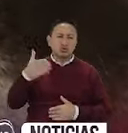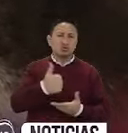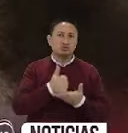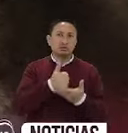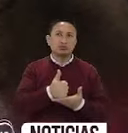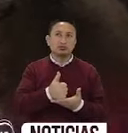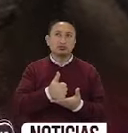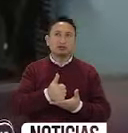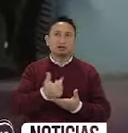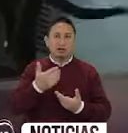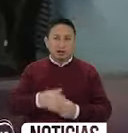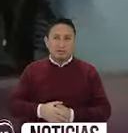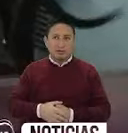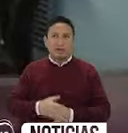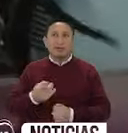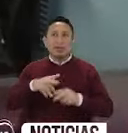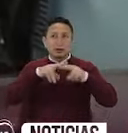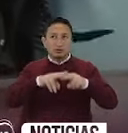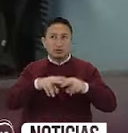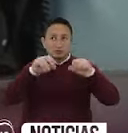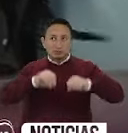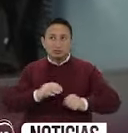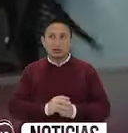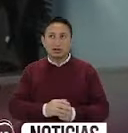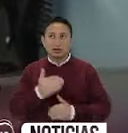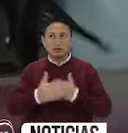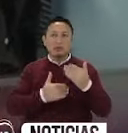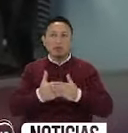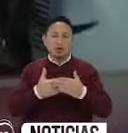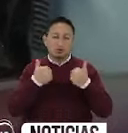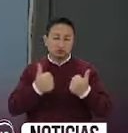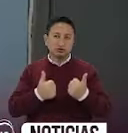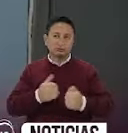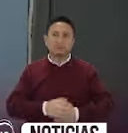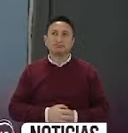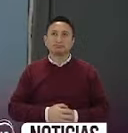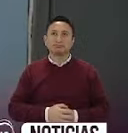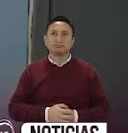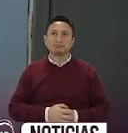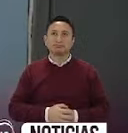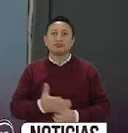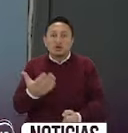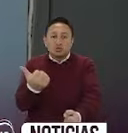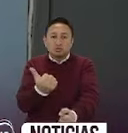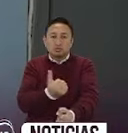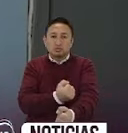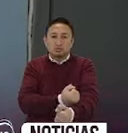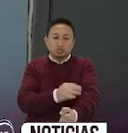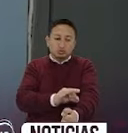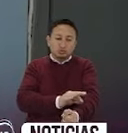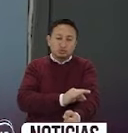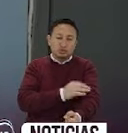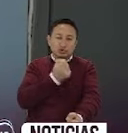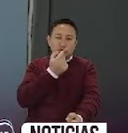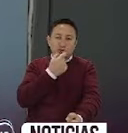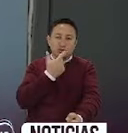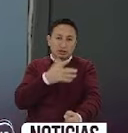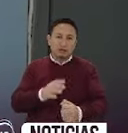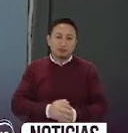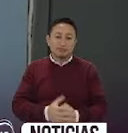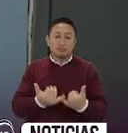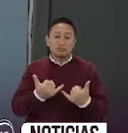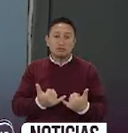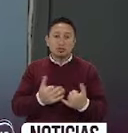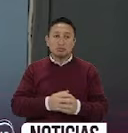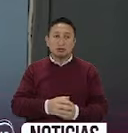tras varias intervenciones y revisiones veterinarias se recuperan favorablemente. Están recibiendo la fluidoterapia, la medicación. Por el momento no